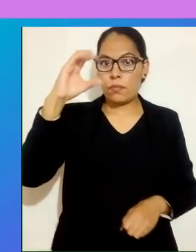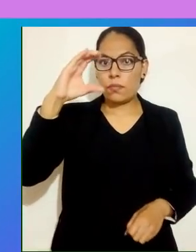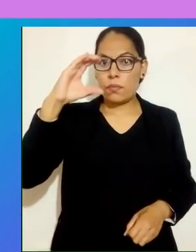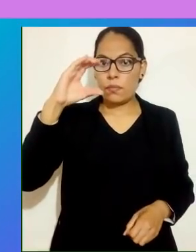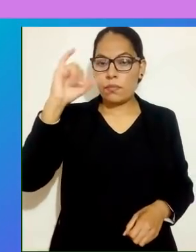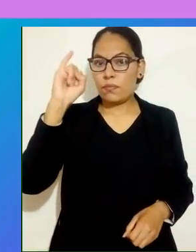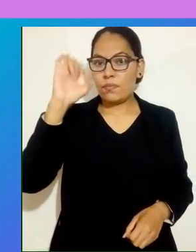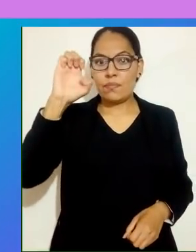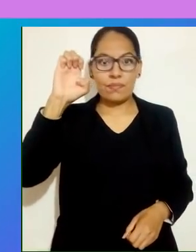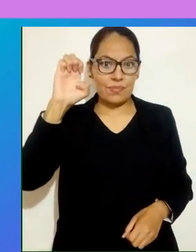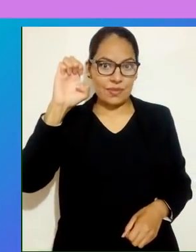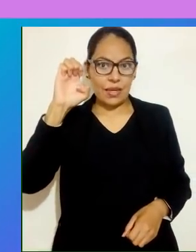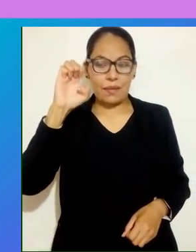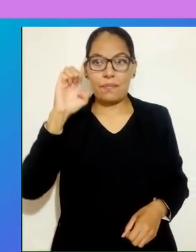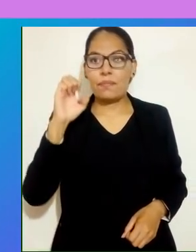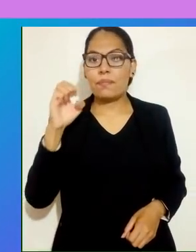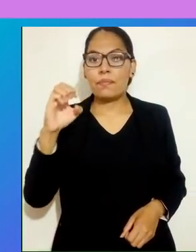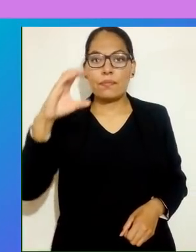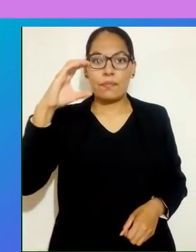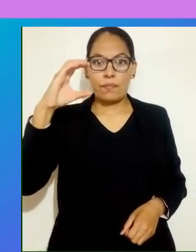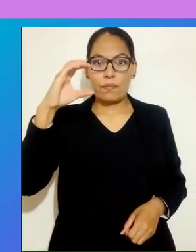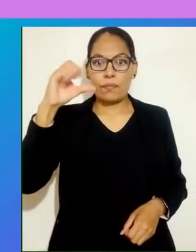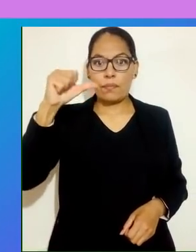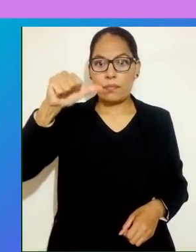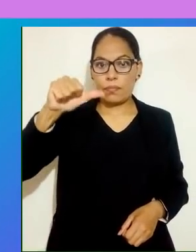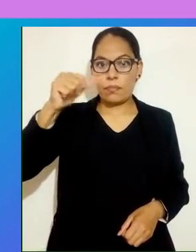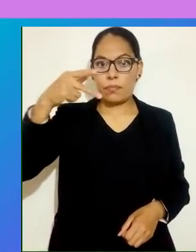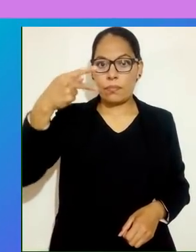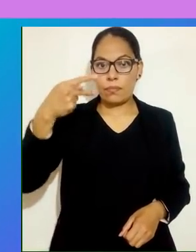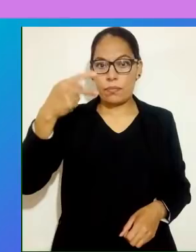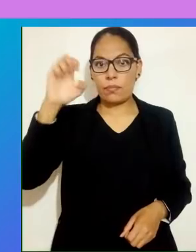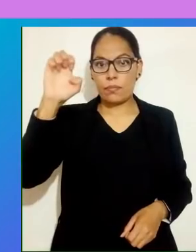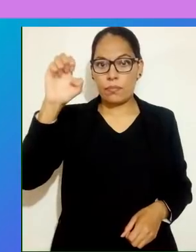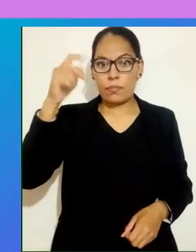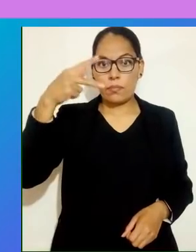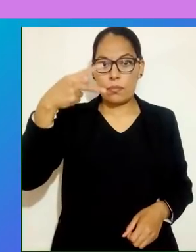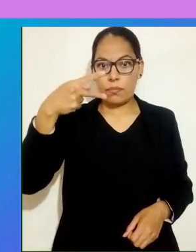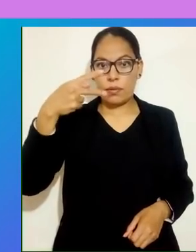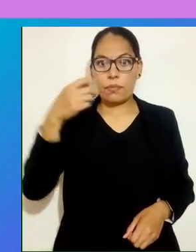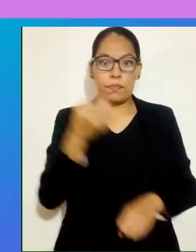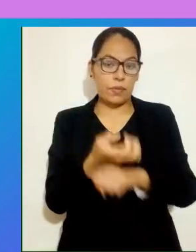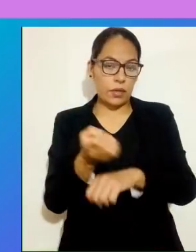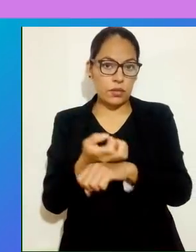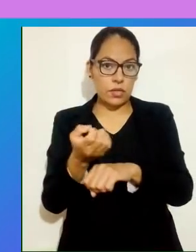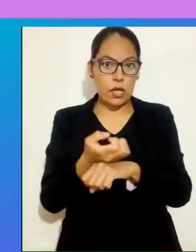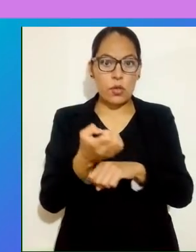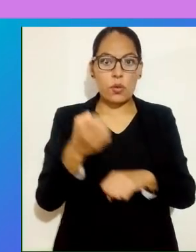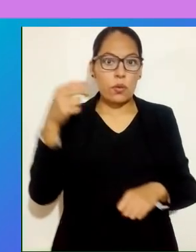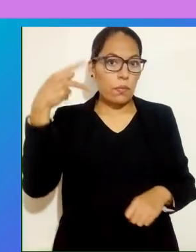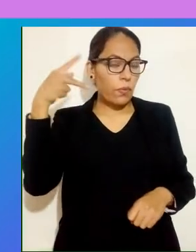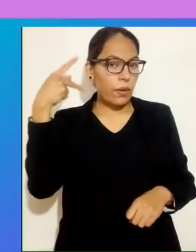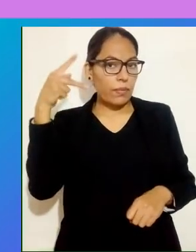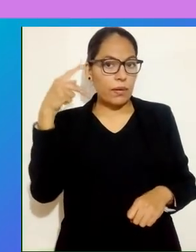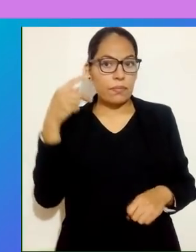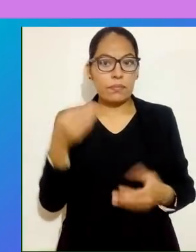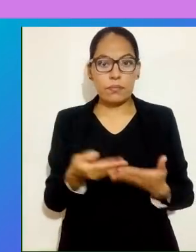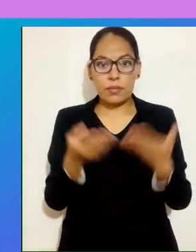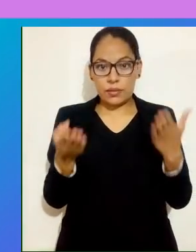online. Como todos los docentes, actualmente tenemos la necesidad de adaptarnos a esta